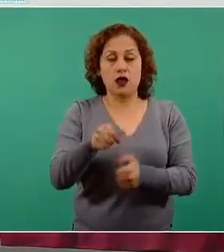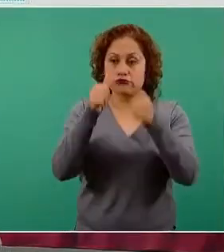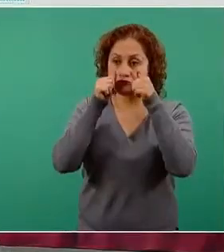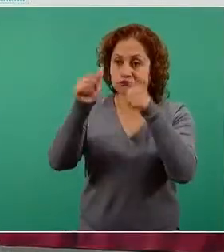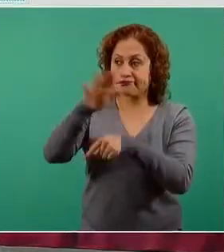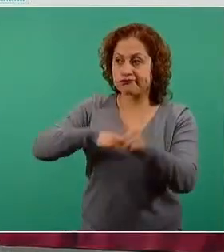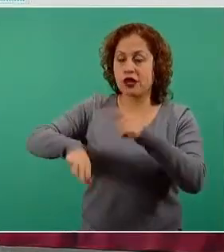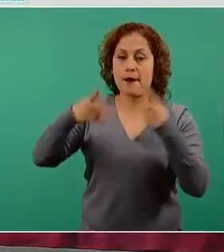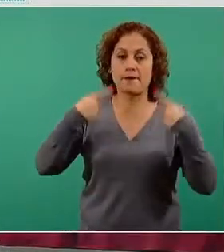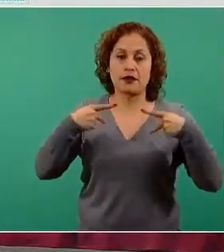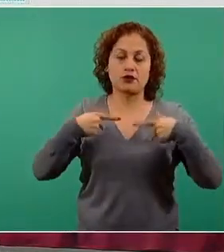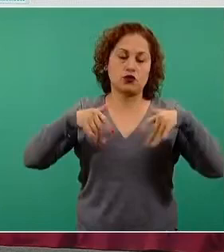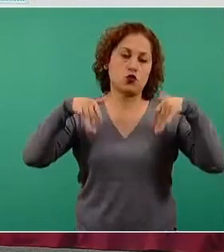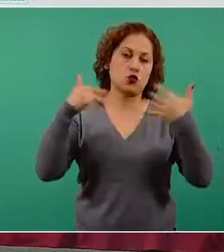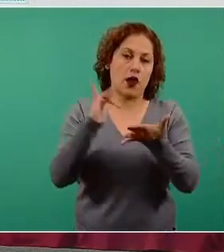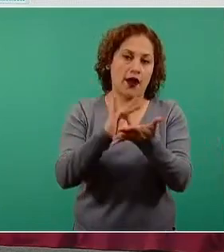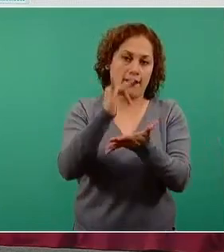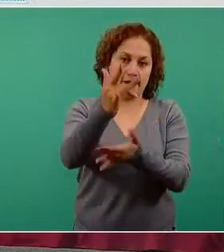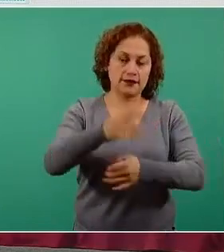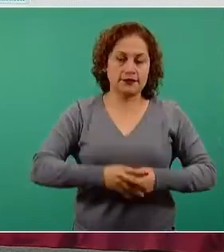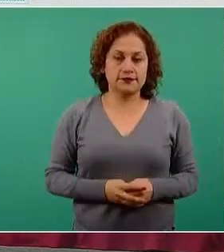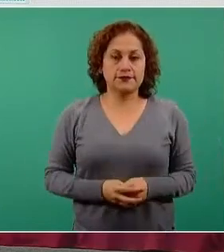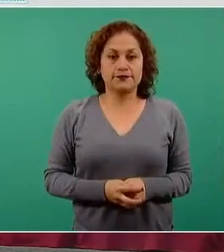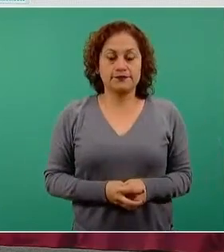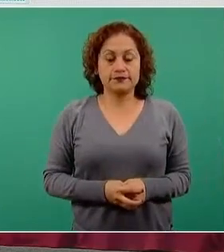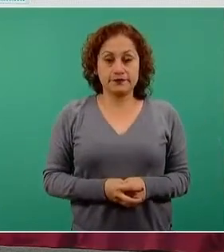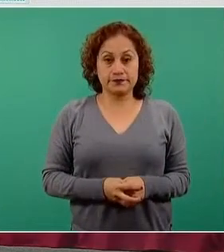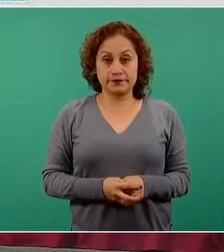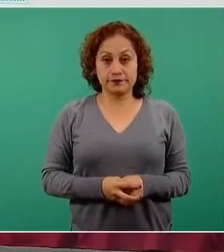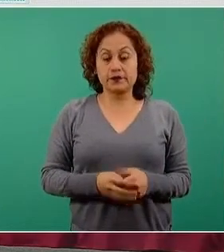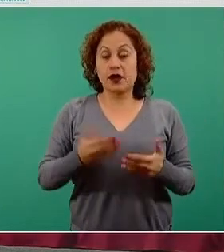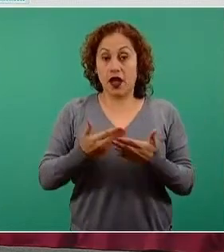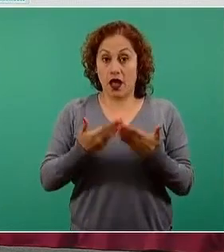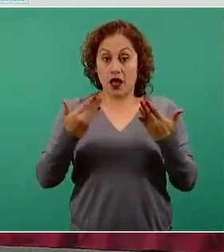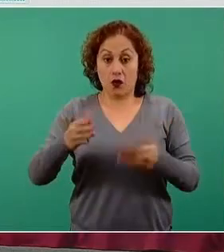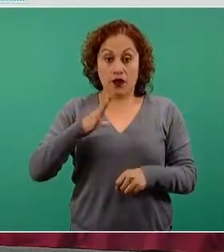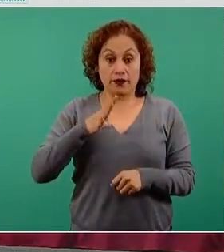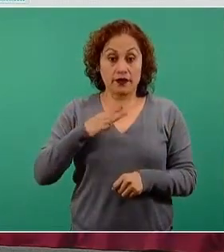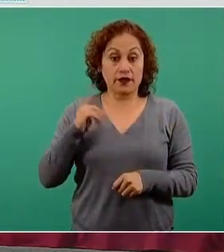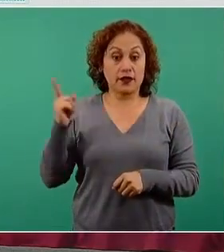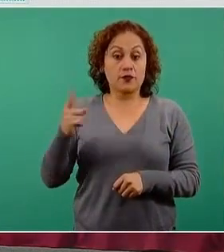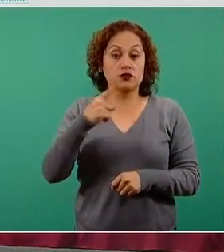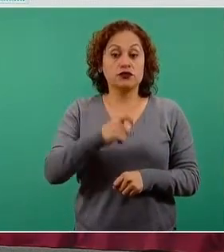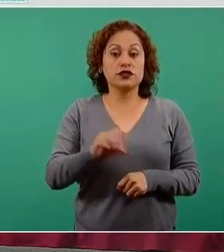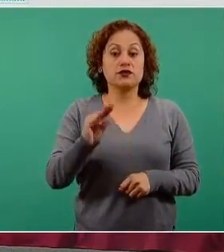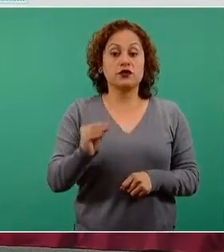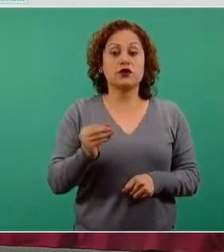Nacional de Vigilancia Epidemiológica. Hasta el momento tenemos un registro total de